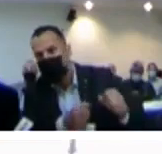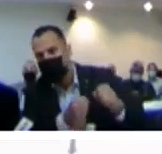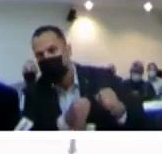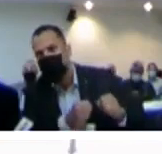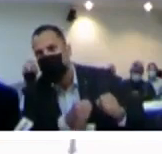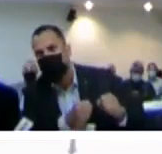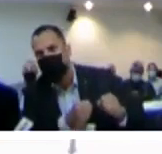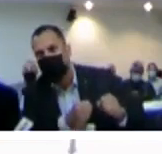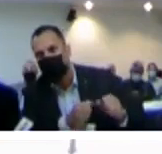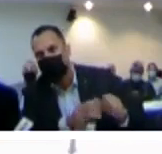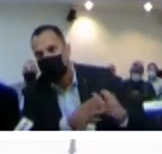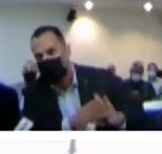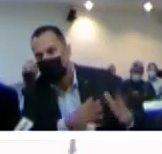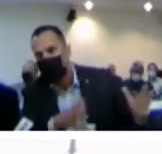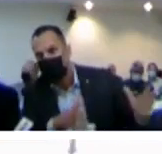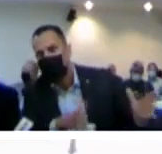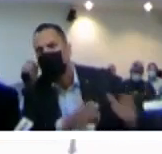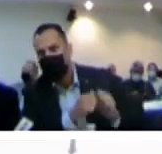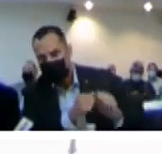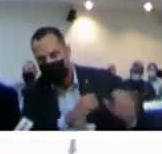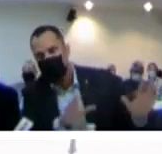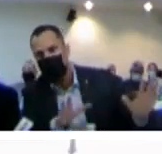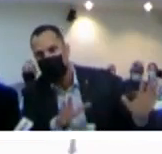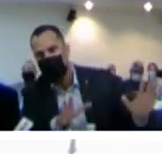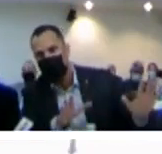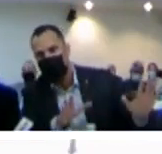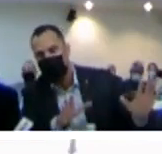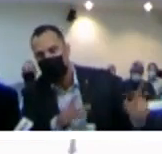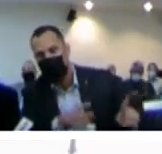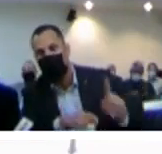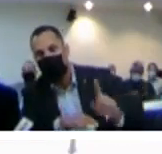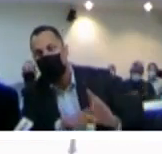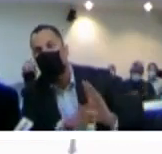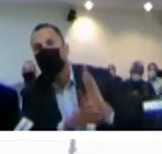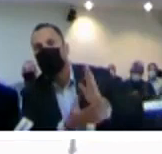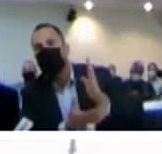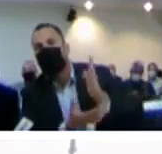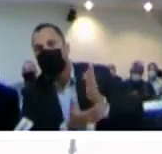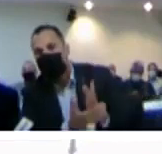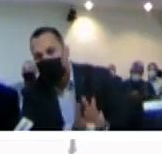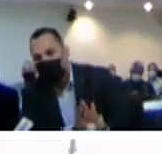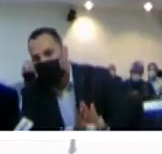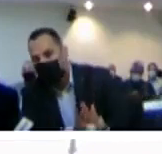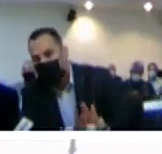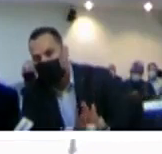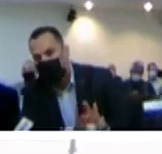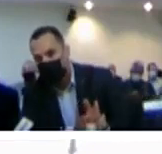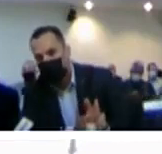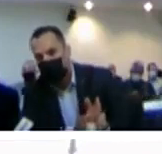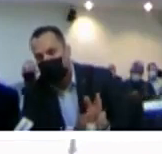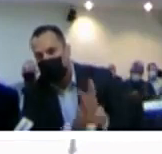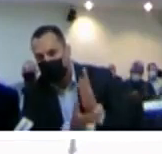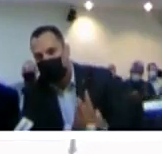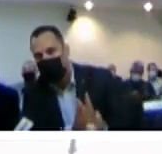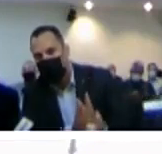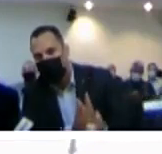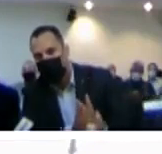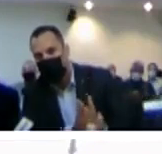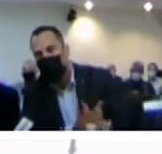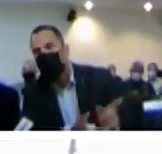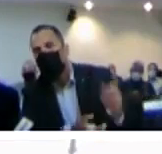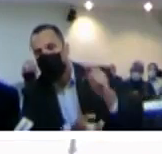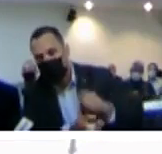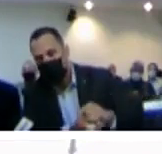unidades 5 y 6 de Costa Azul. O sea que todas las unidades se mantuvieron en servicio. Ahora, cuando entra la 5 de Costa Azul, que entra en